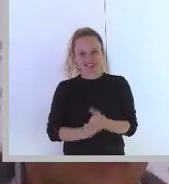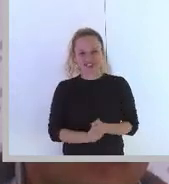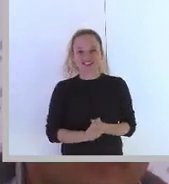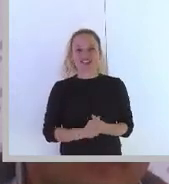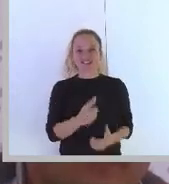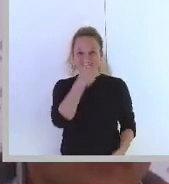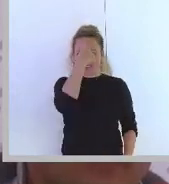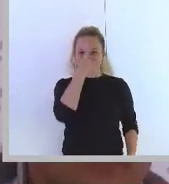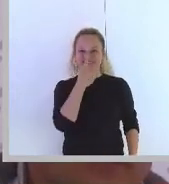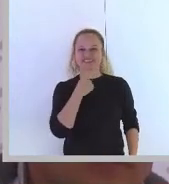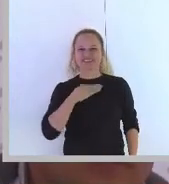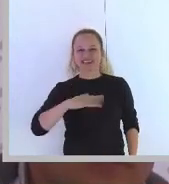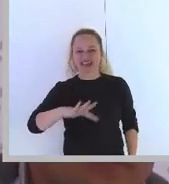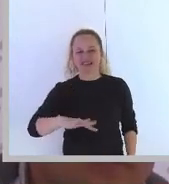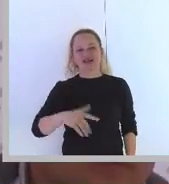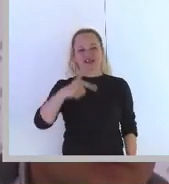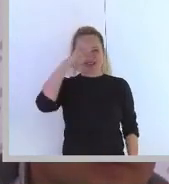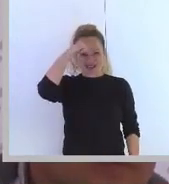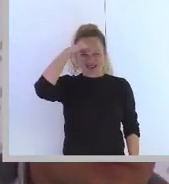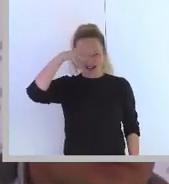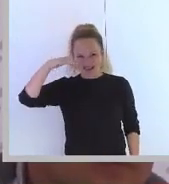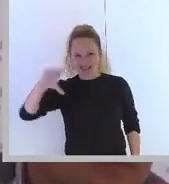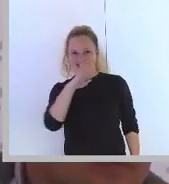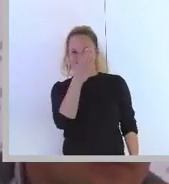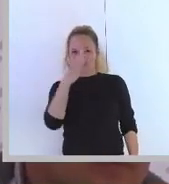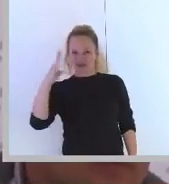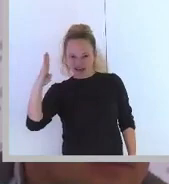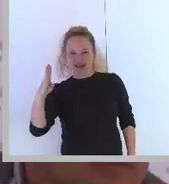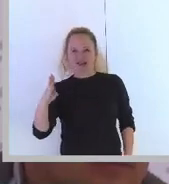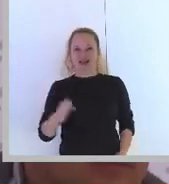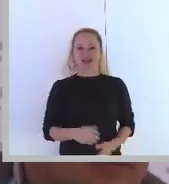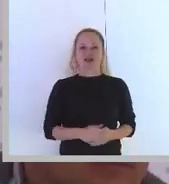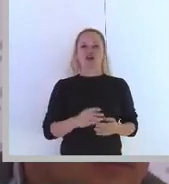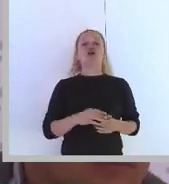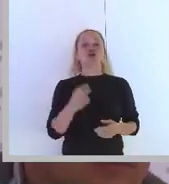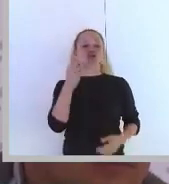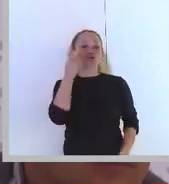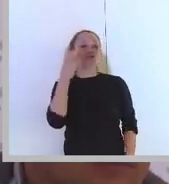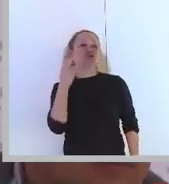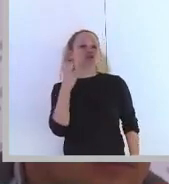Santa Marta, Barranquilla y Cartagena. Chocó.